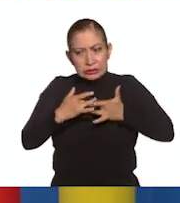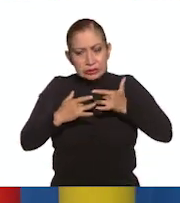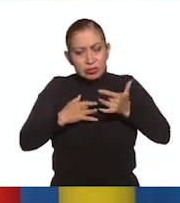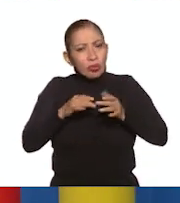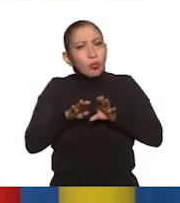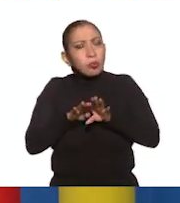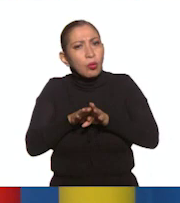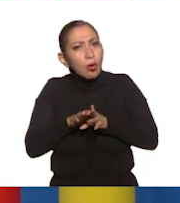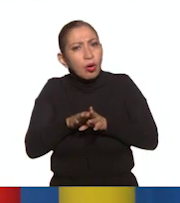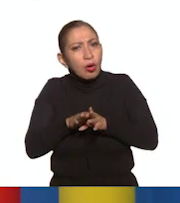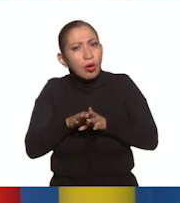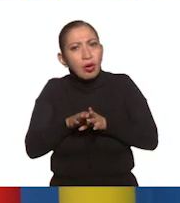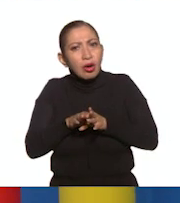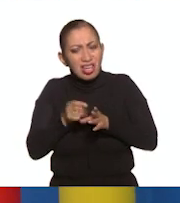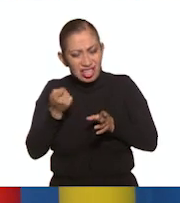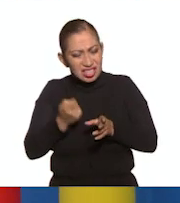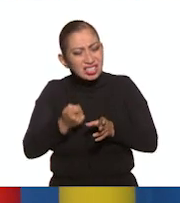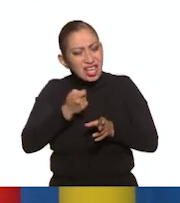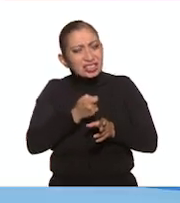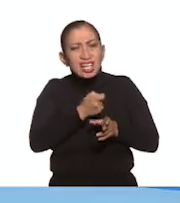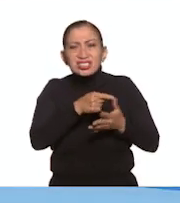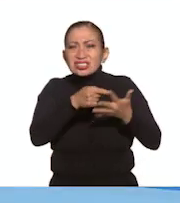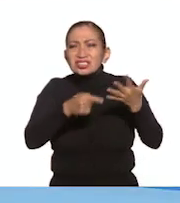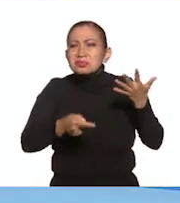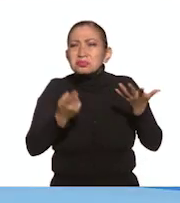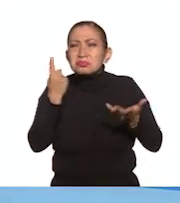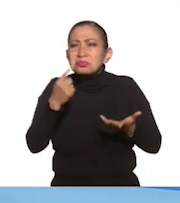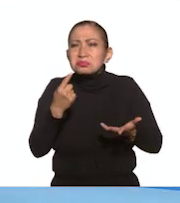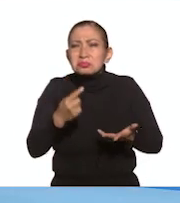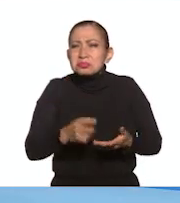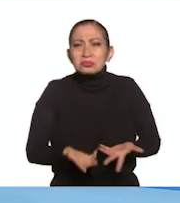llegar a sentir? ¿Y cuál es el significado de cada una?